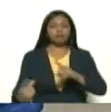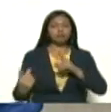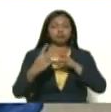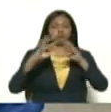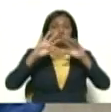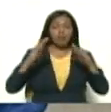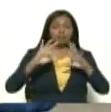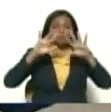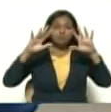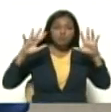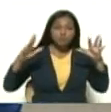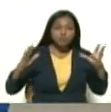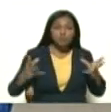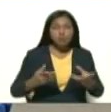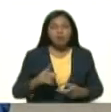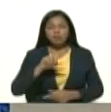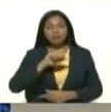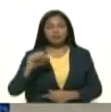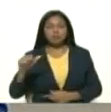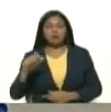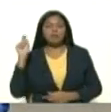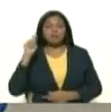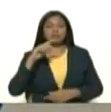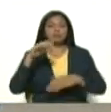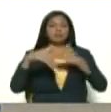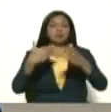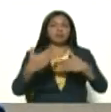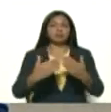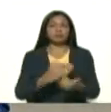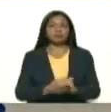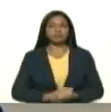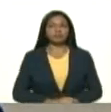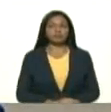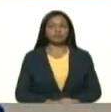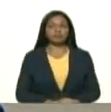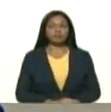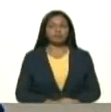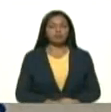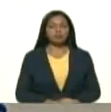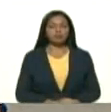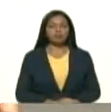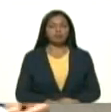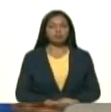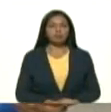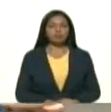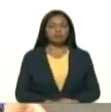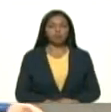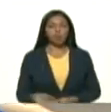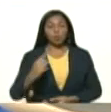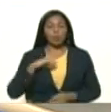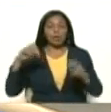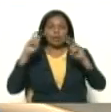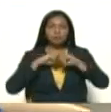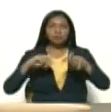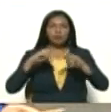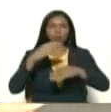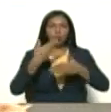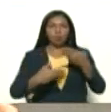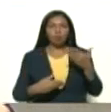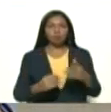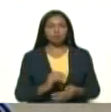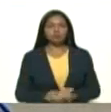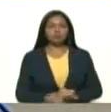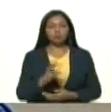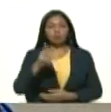el transcurso de las semanas y meses que están por venir. Bueno, hemos estado, fíjense ustedes, revisando los